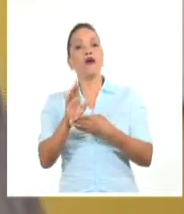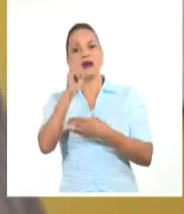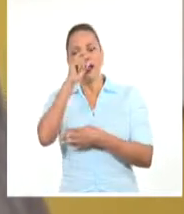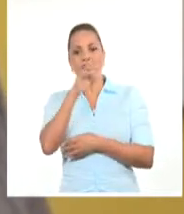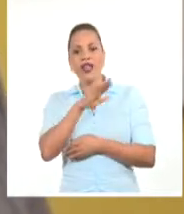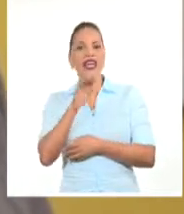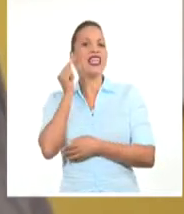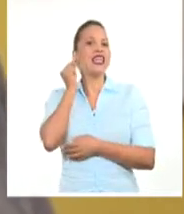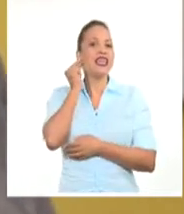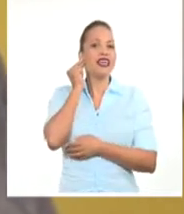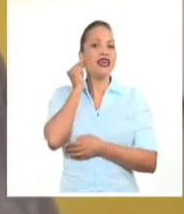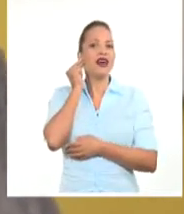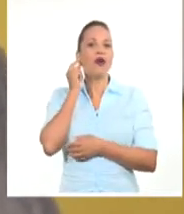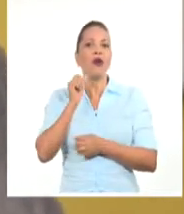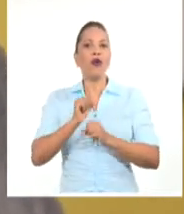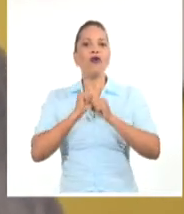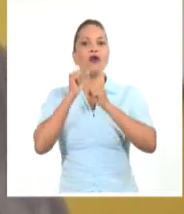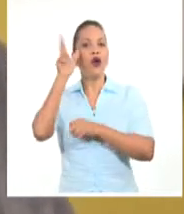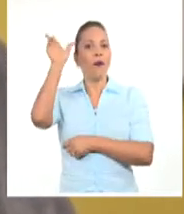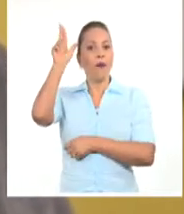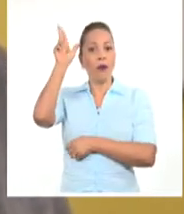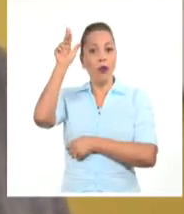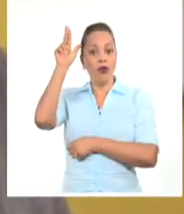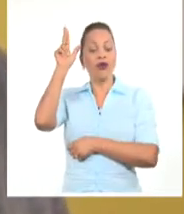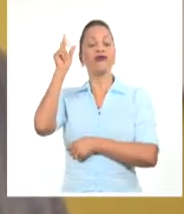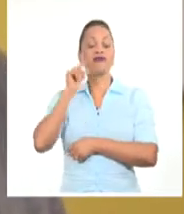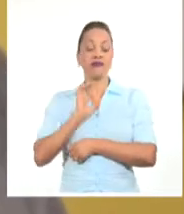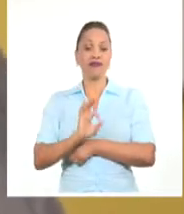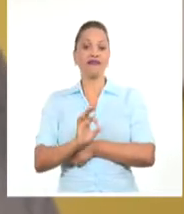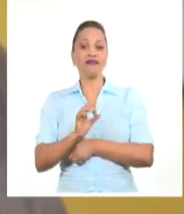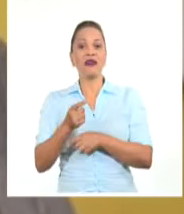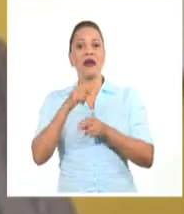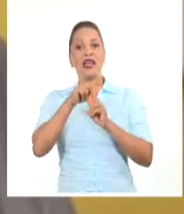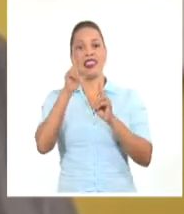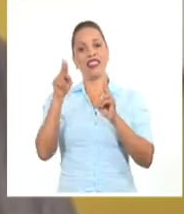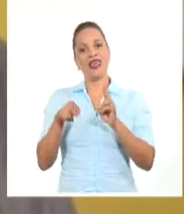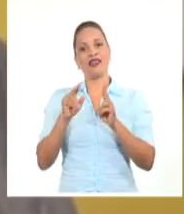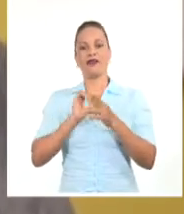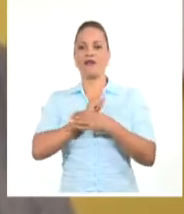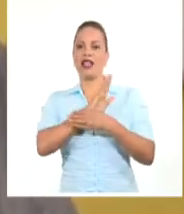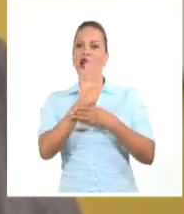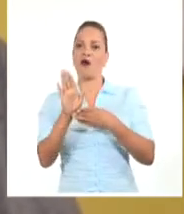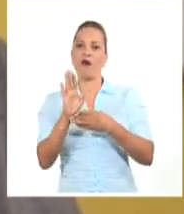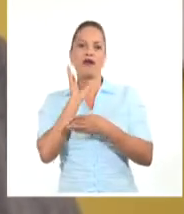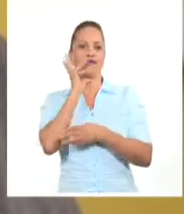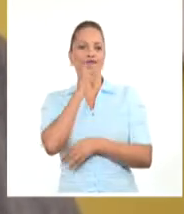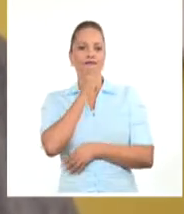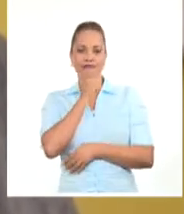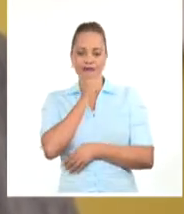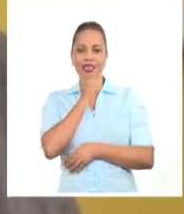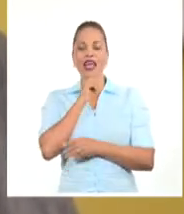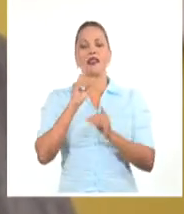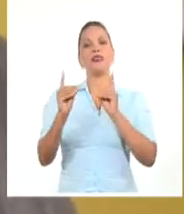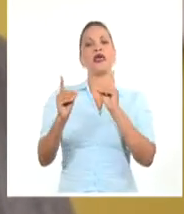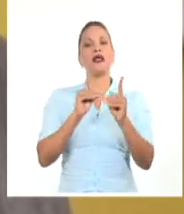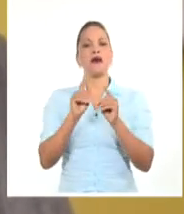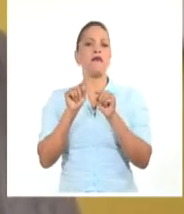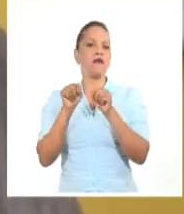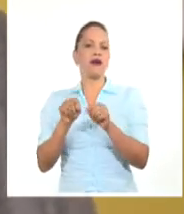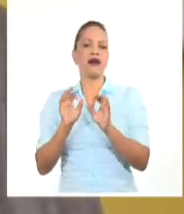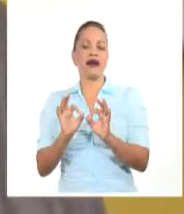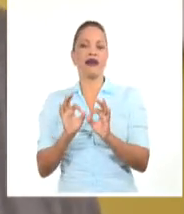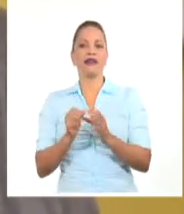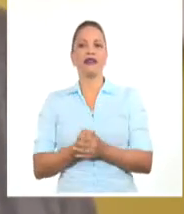burrito, Chinchina en busca del tiempo. Y bueno, pues dialogamos con esto, pero sobre todo